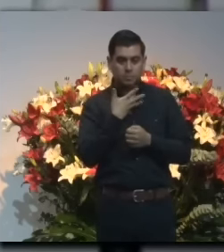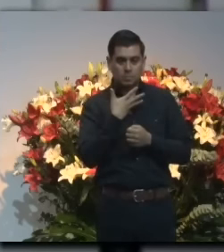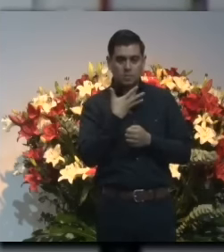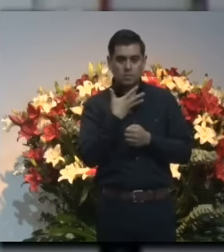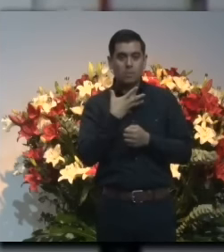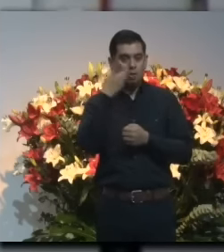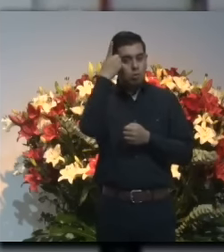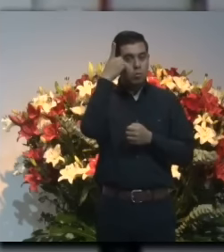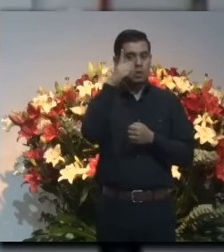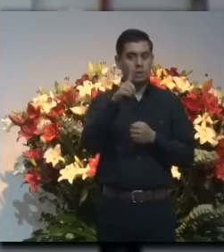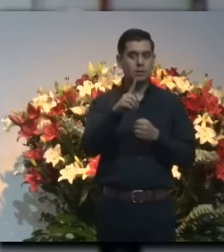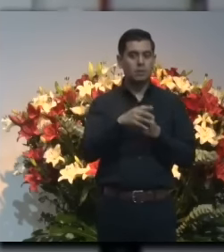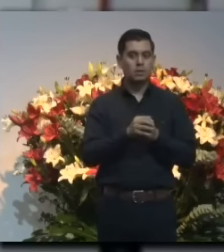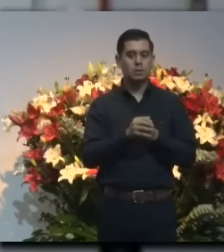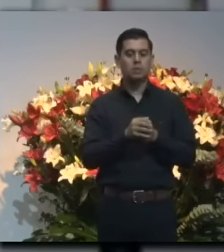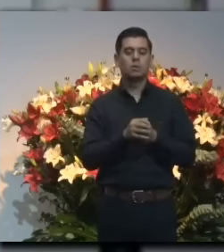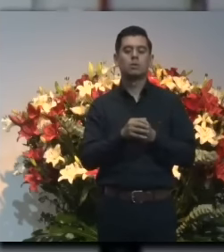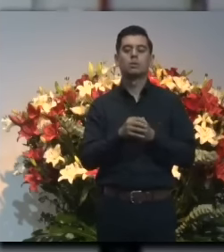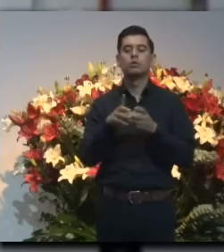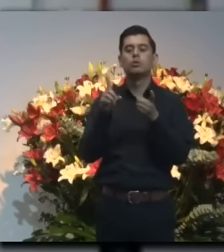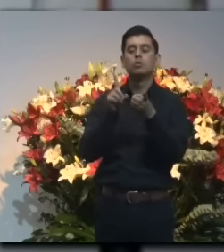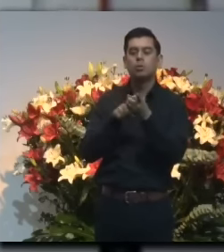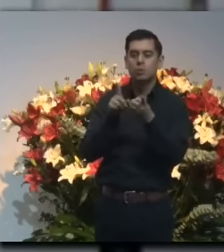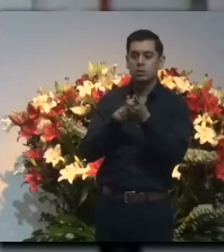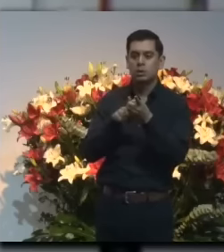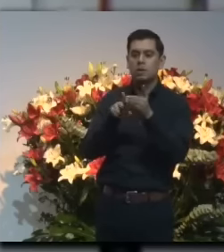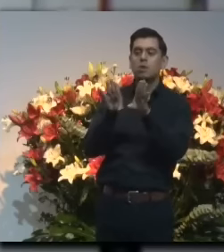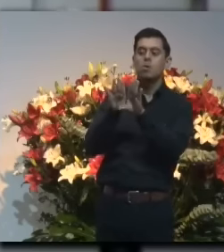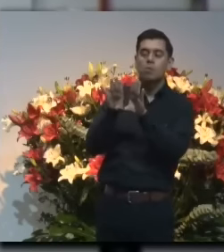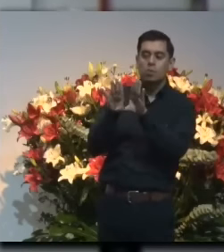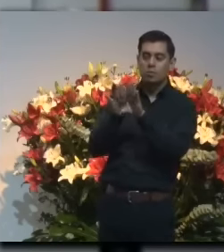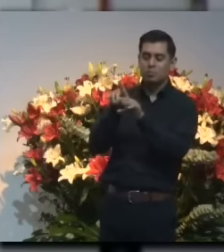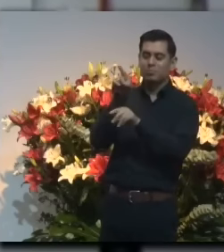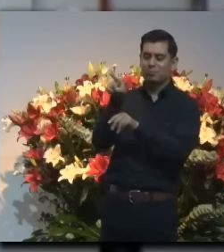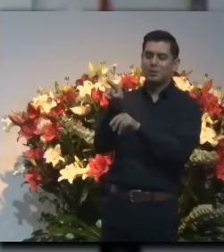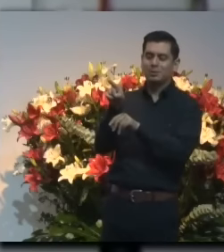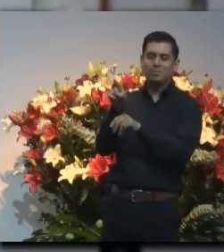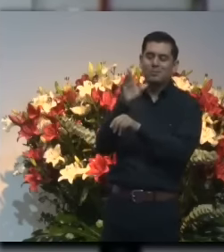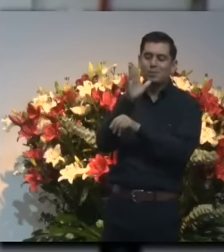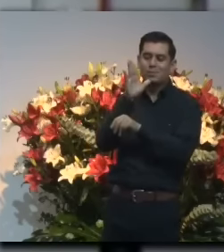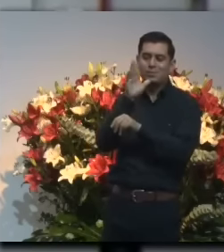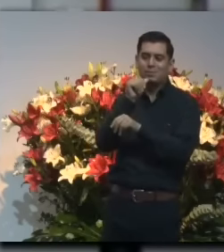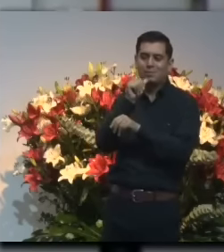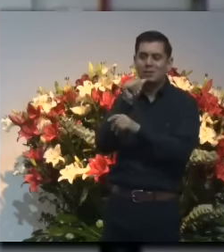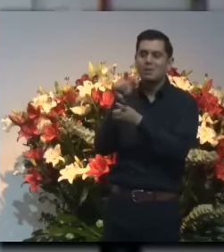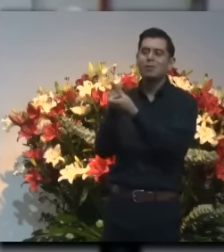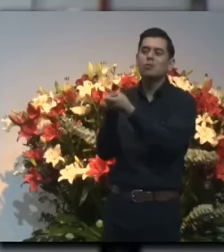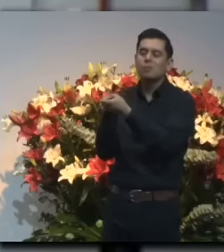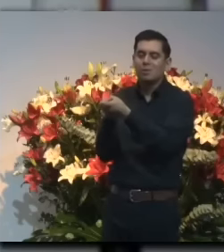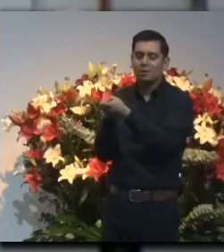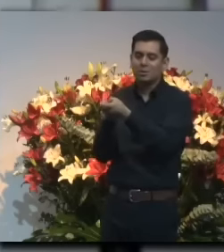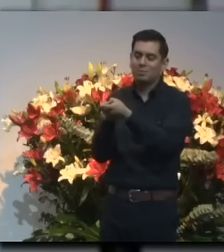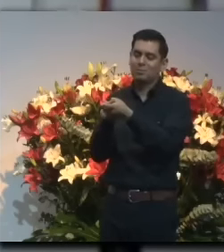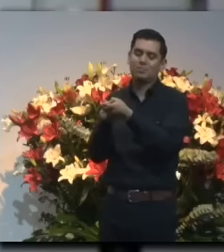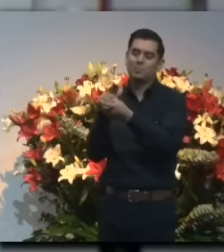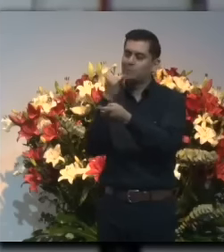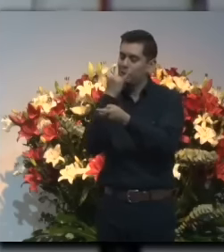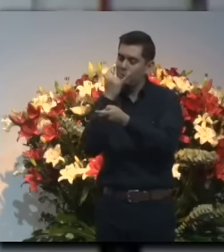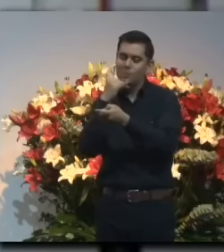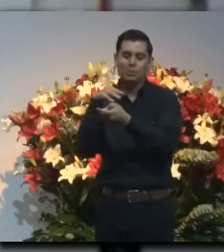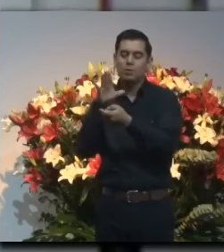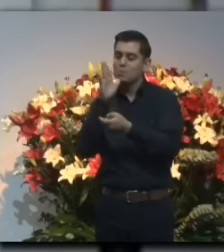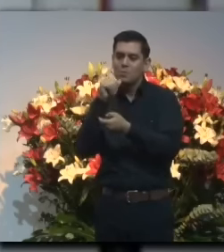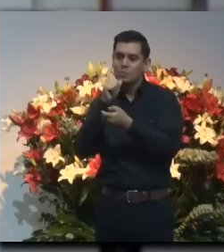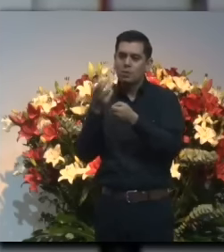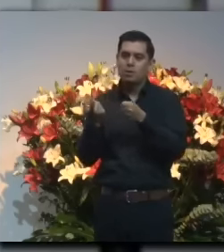patrimonio? ¿Cuál es el origen de nuestro patrimonio? Y aquel personaje que no pueda demostrar de dónde salió su patrimonio, pues que ni se acerque.